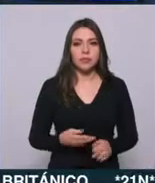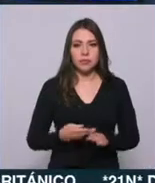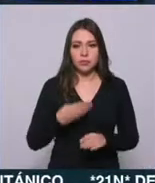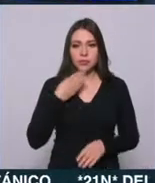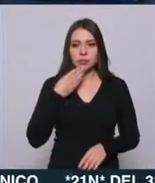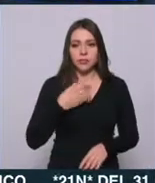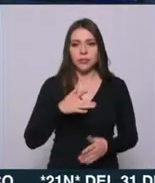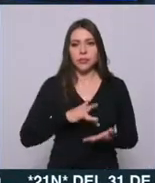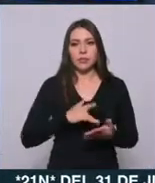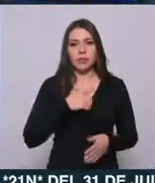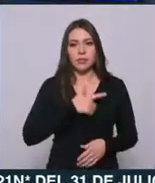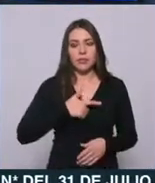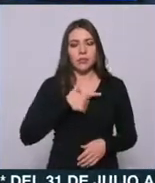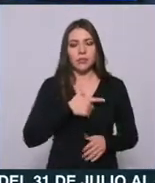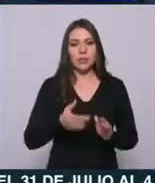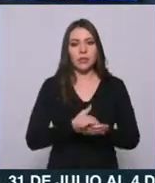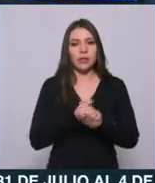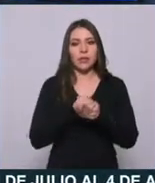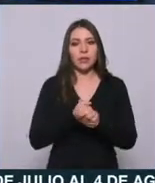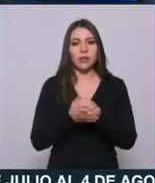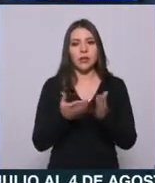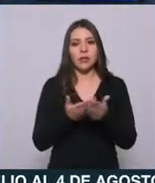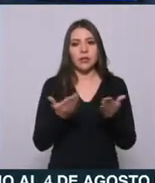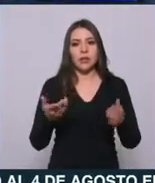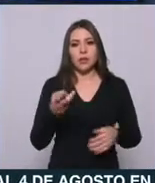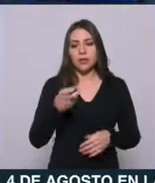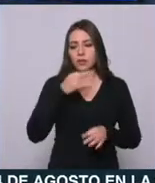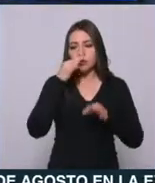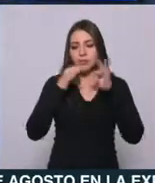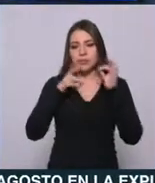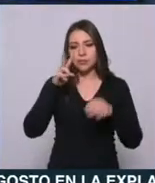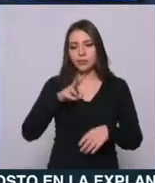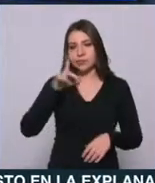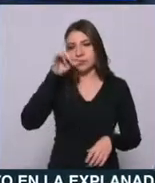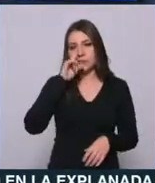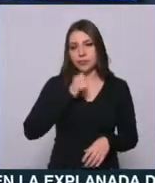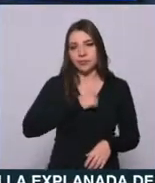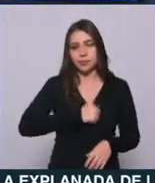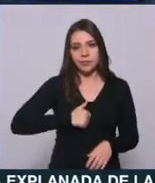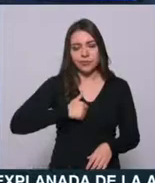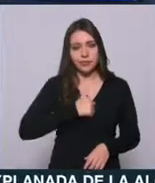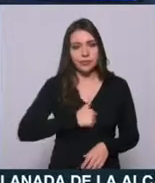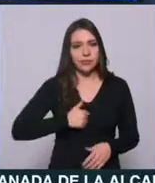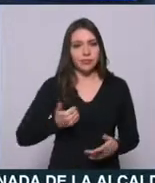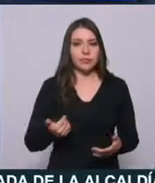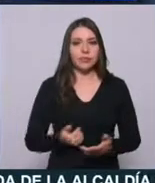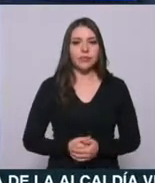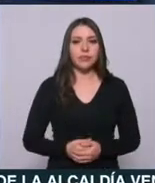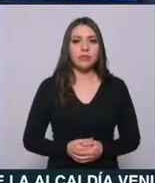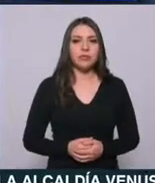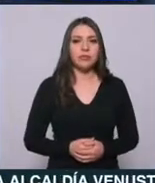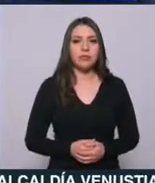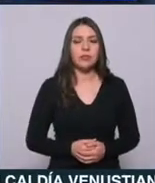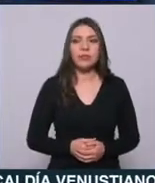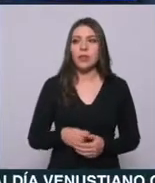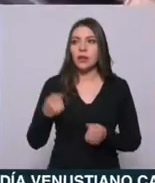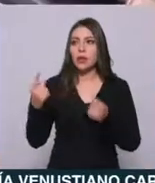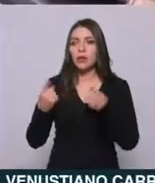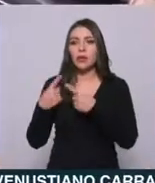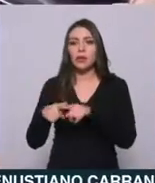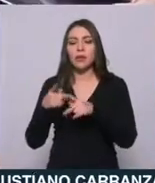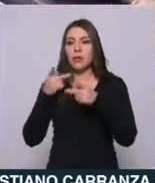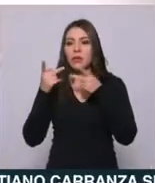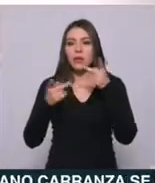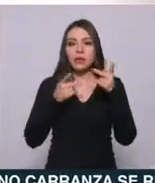es un gusto saludarlos, aunque sea con esta lamentable noticia. La verdad que ha habido diversas especulaciones, pero como